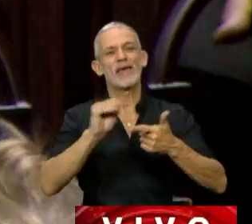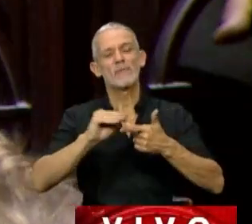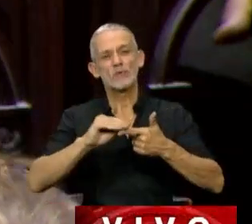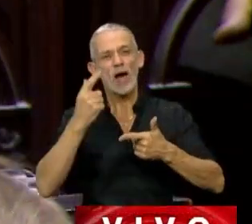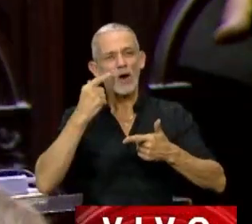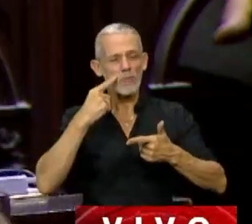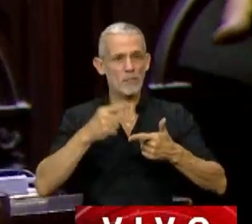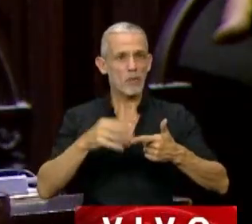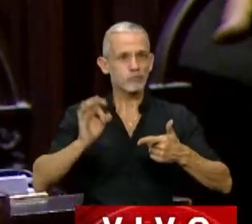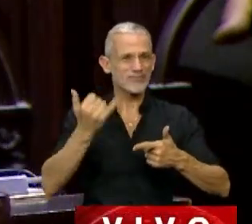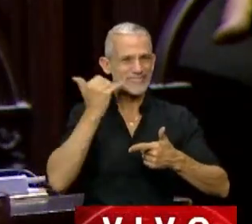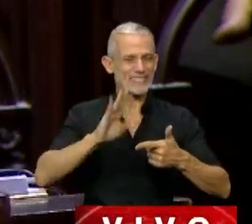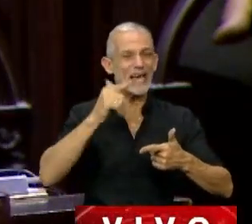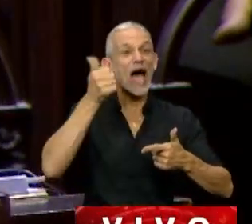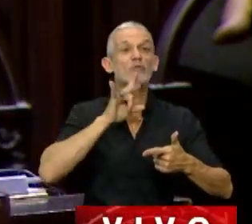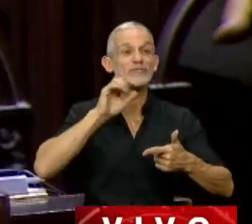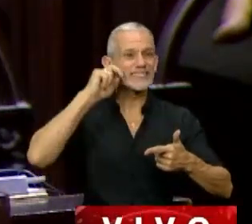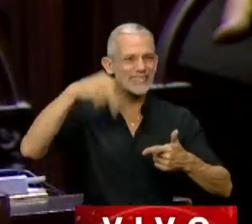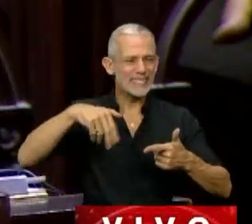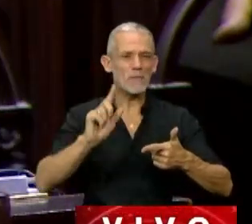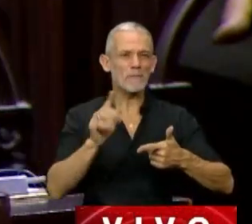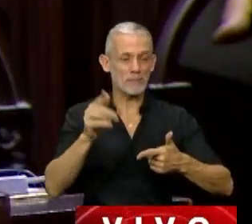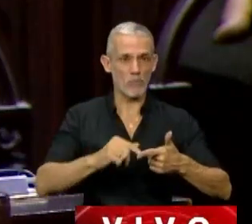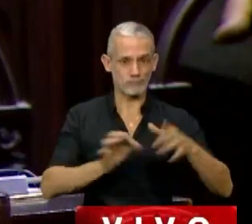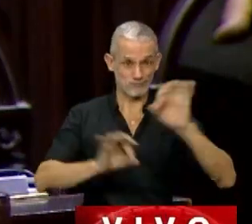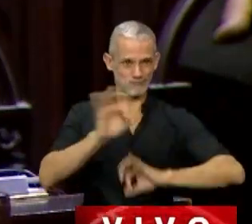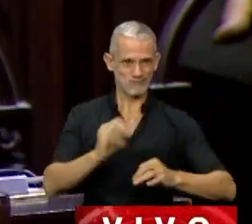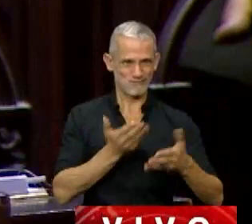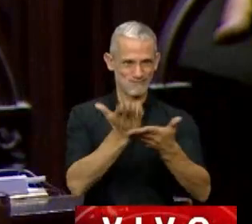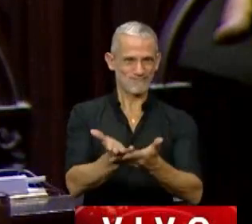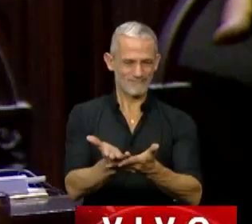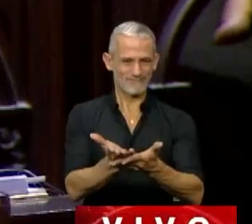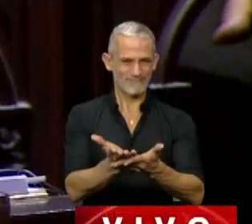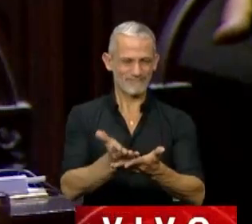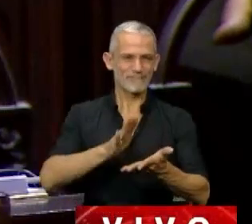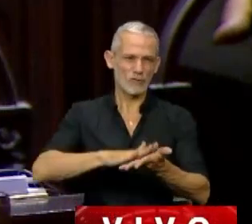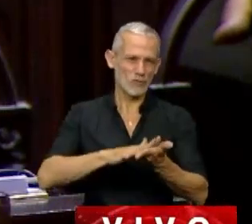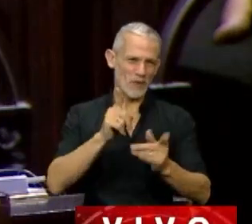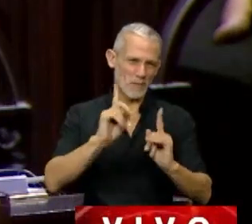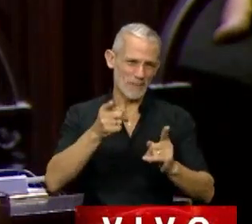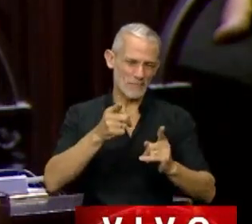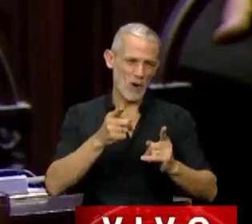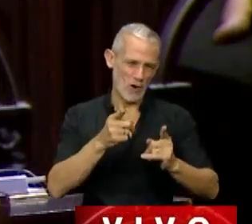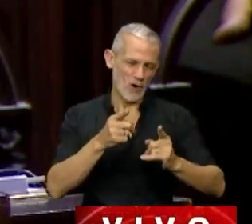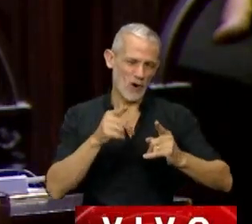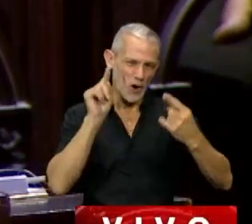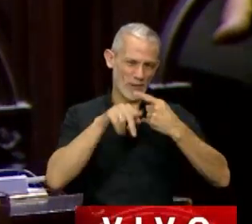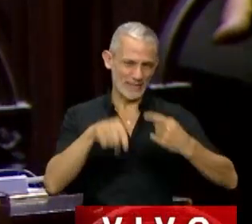diputada mandato cumplido Brenda Austin, que fueron quienes presentaron también proyectos en este mismo